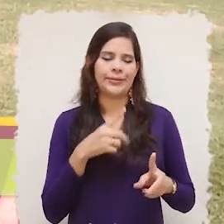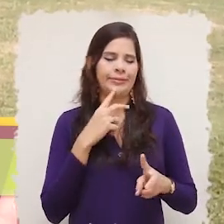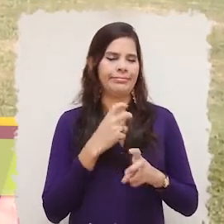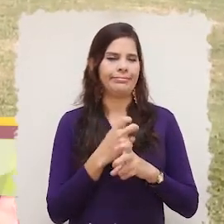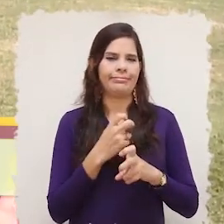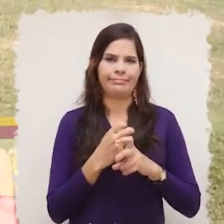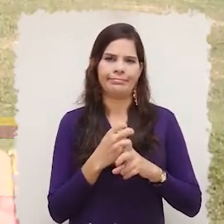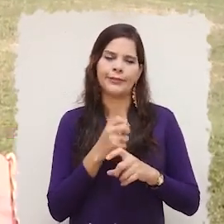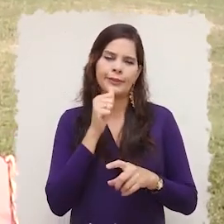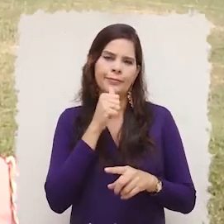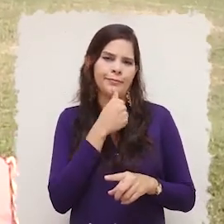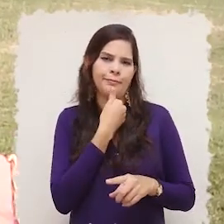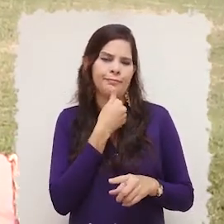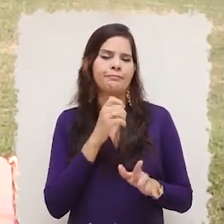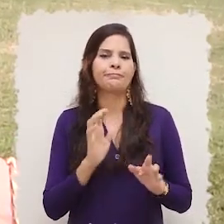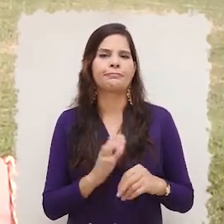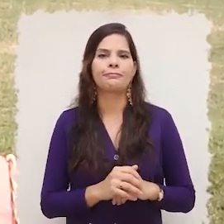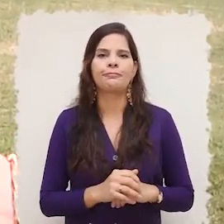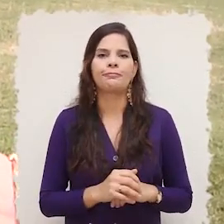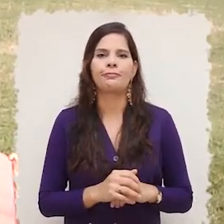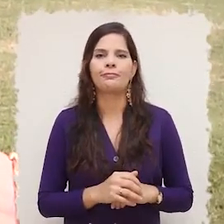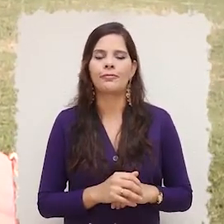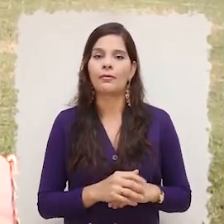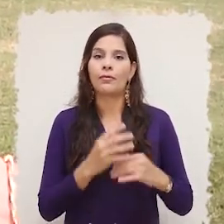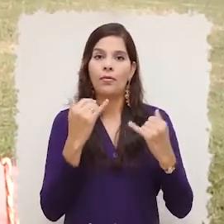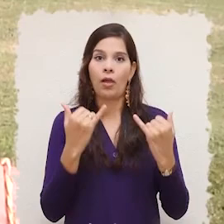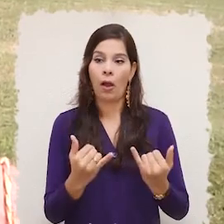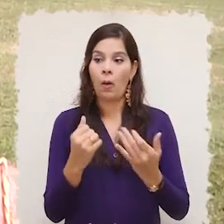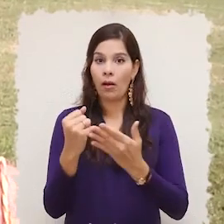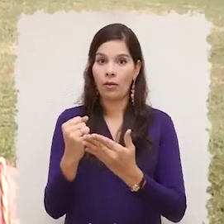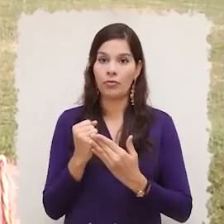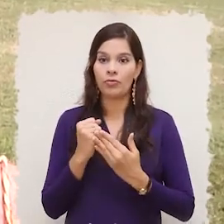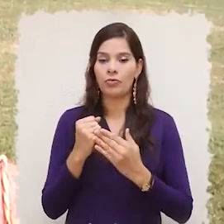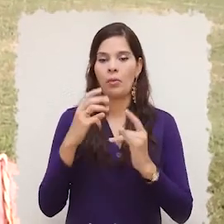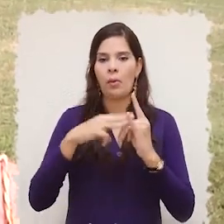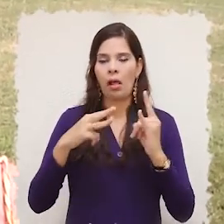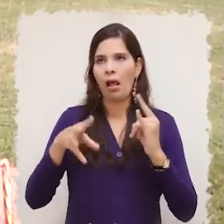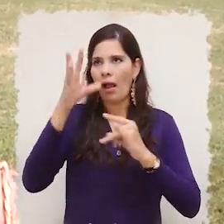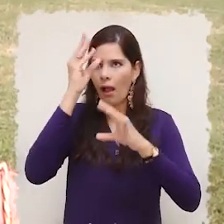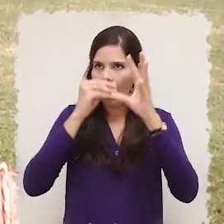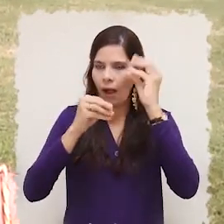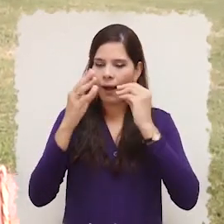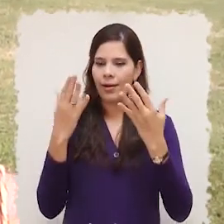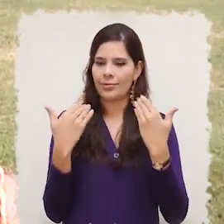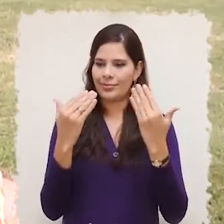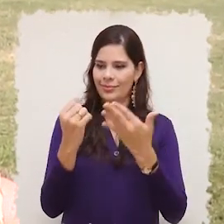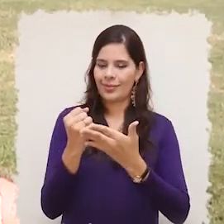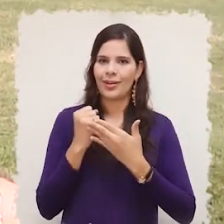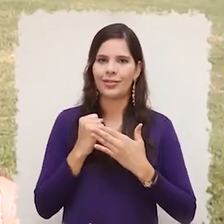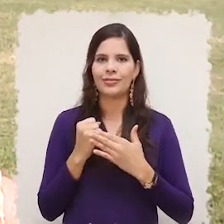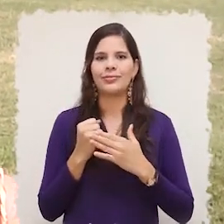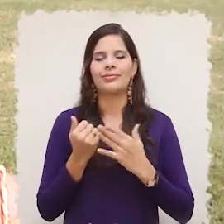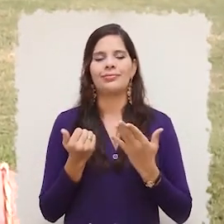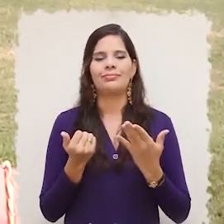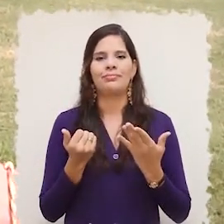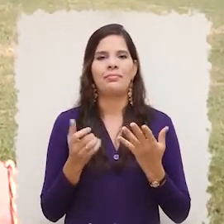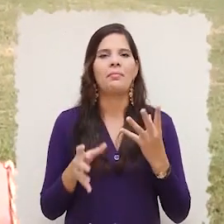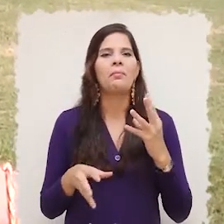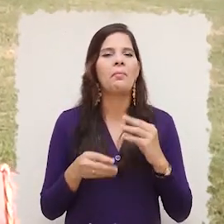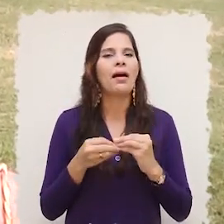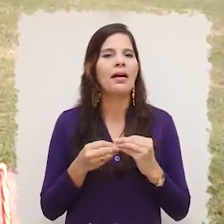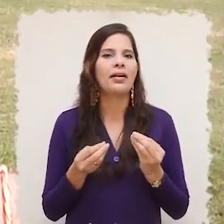que tenemos, y pues nos facilita conocimientos y también nos facilita